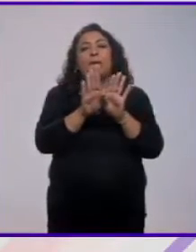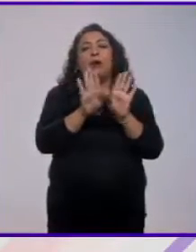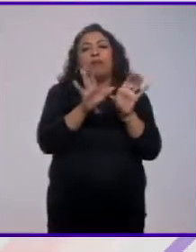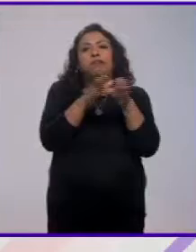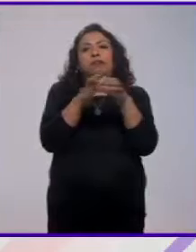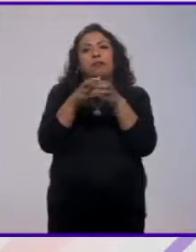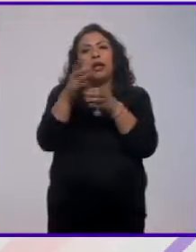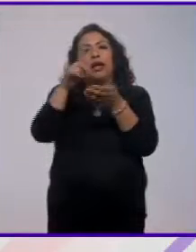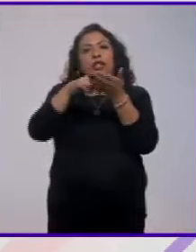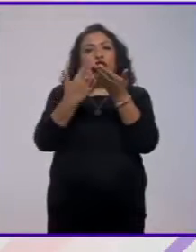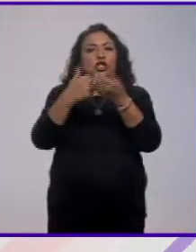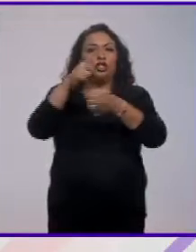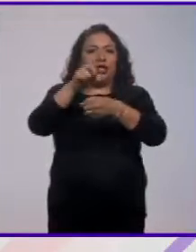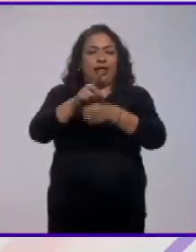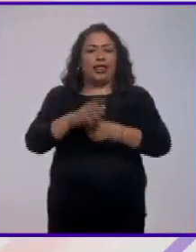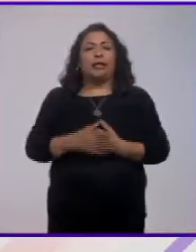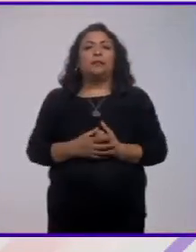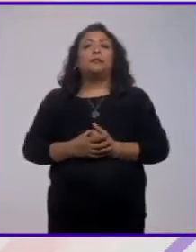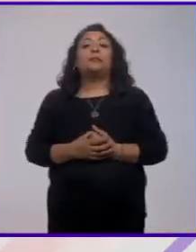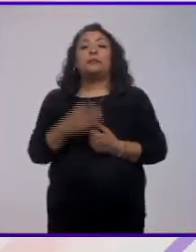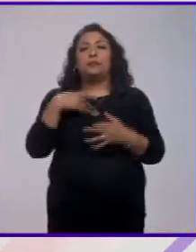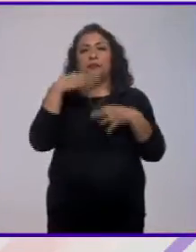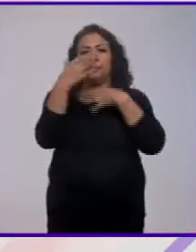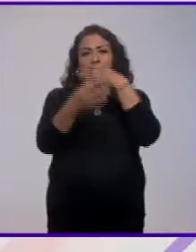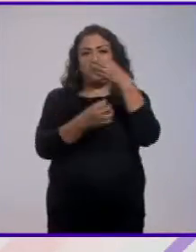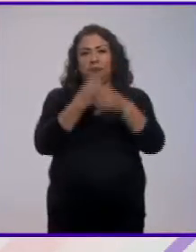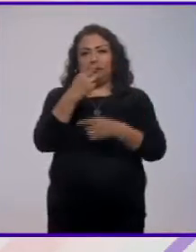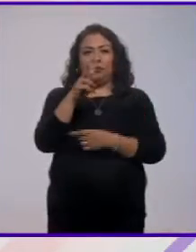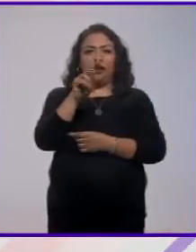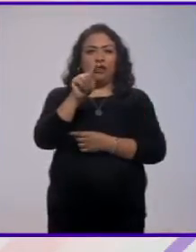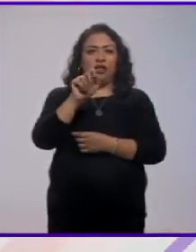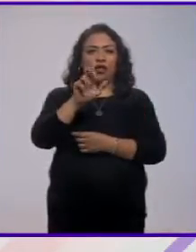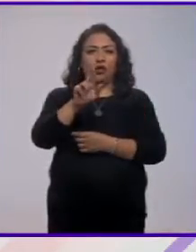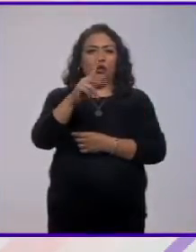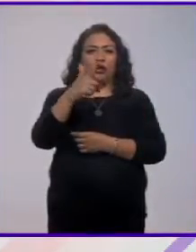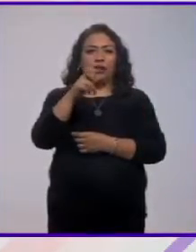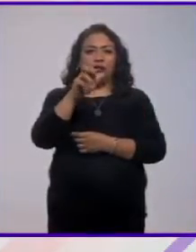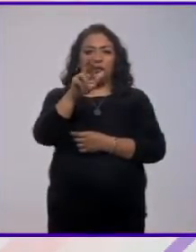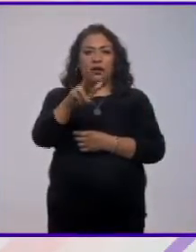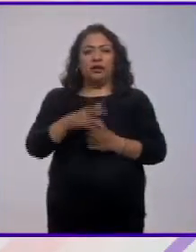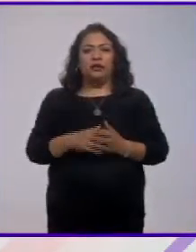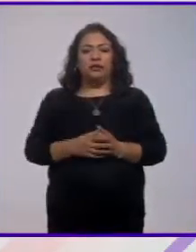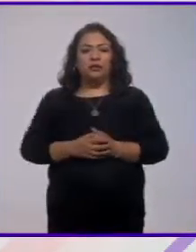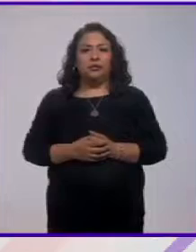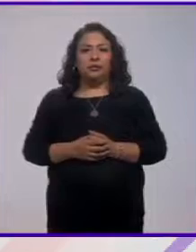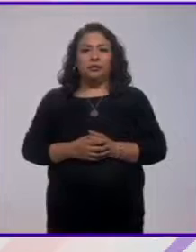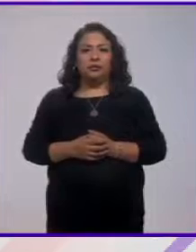momentos de la sociedad. Noticias 22, Víctor Gaspar.